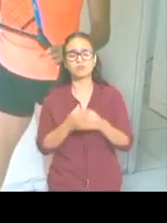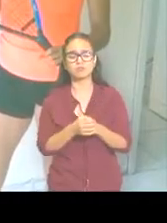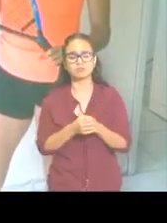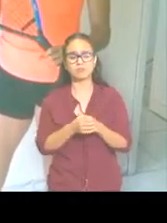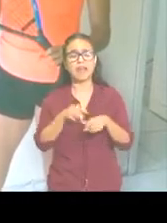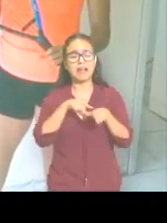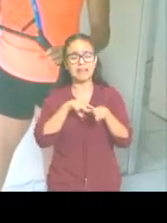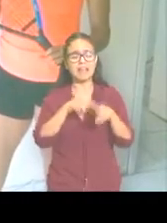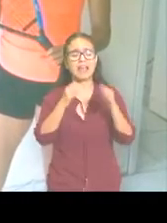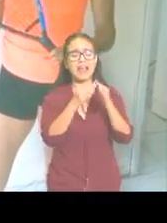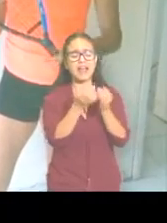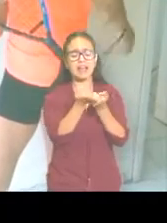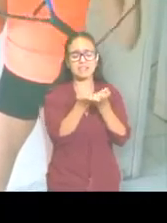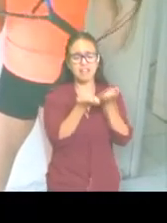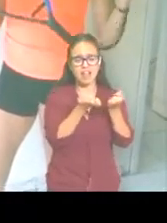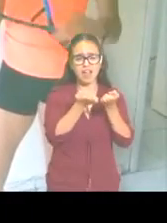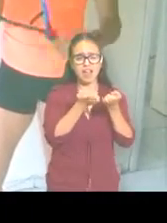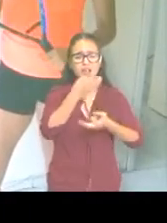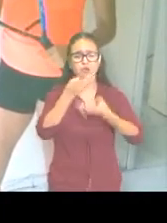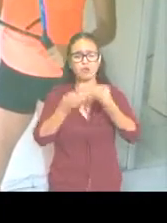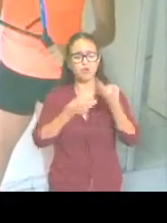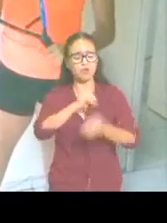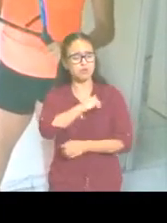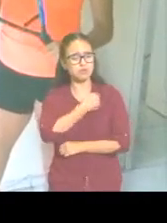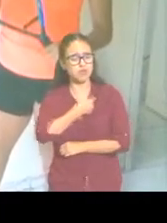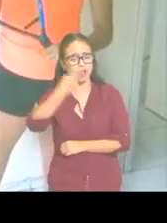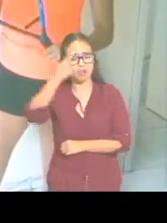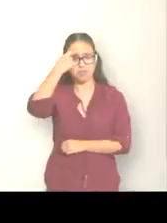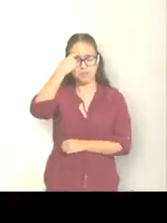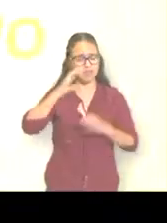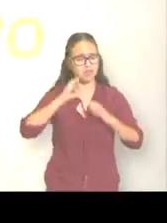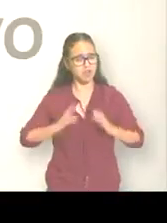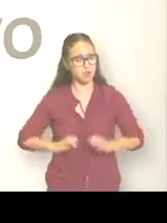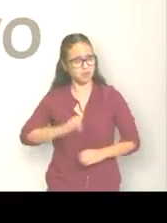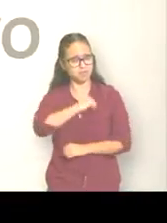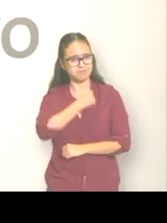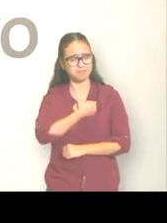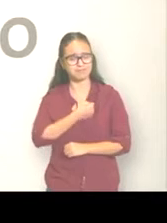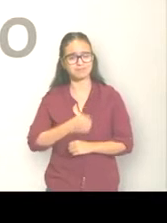manteniendo mente y cuerpo sano. Saludos a todos y espero que estén muy bien.